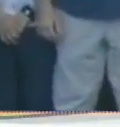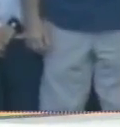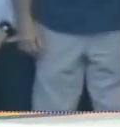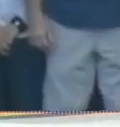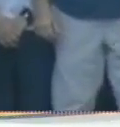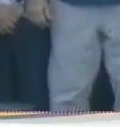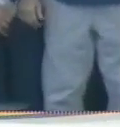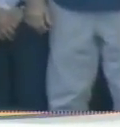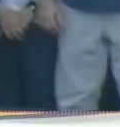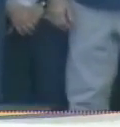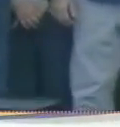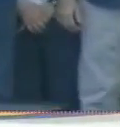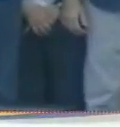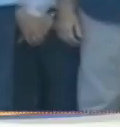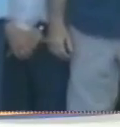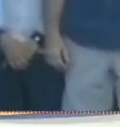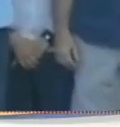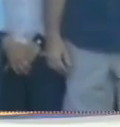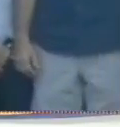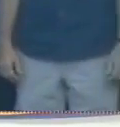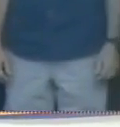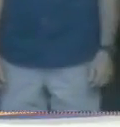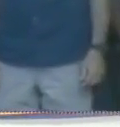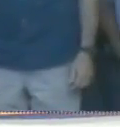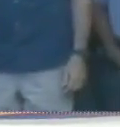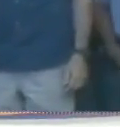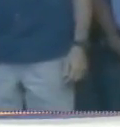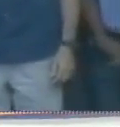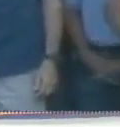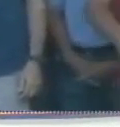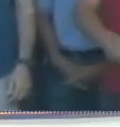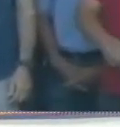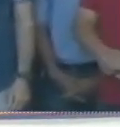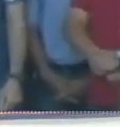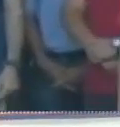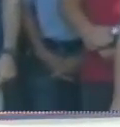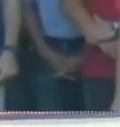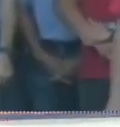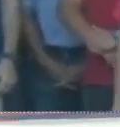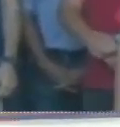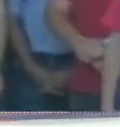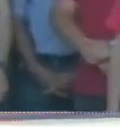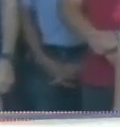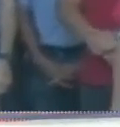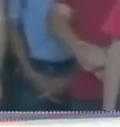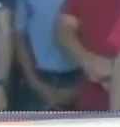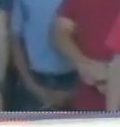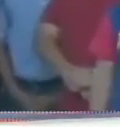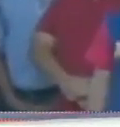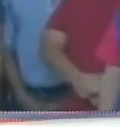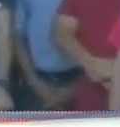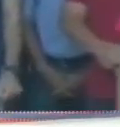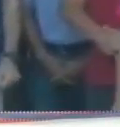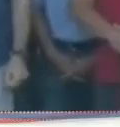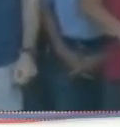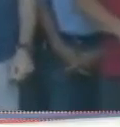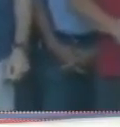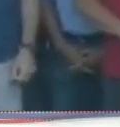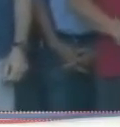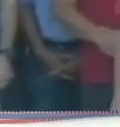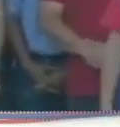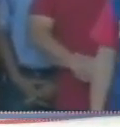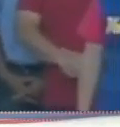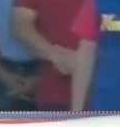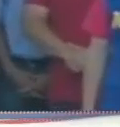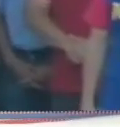de CLP, de patrulla, a los jefes de comunidad y de calle, a los movimientos del Congreso de la Patria,